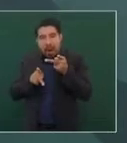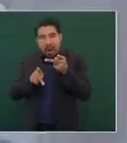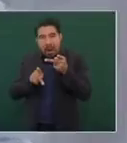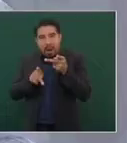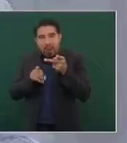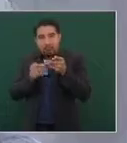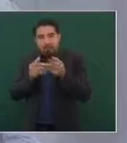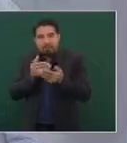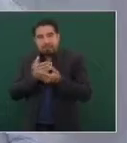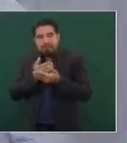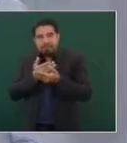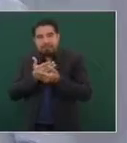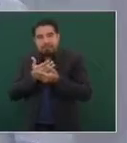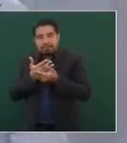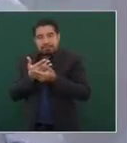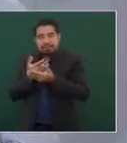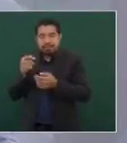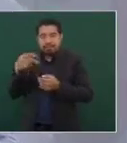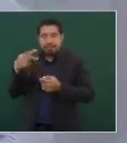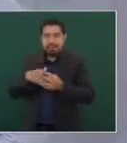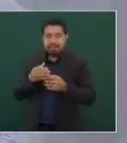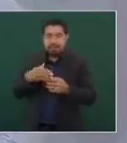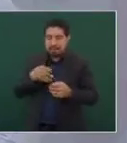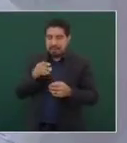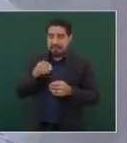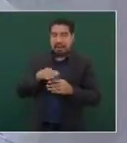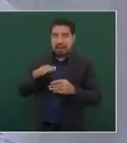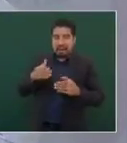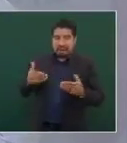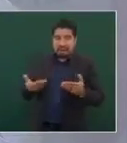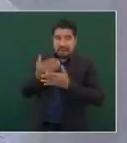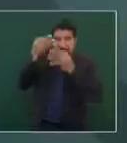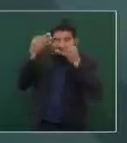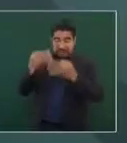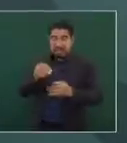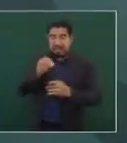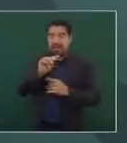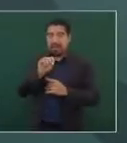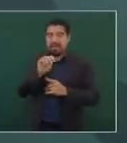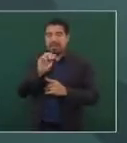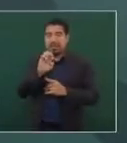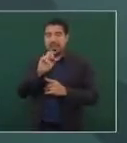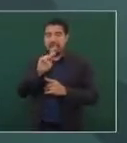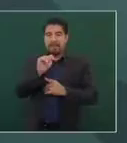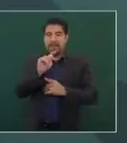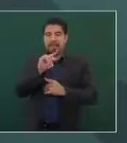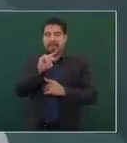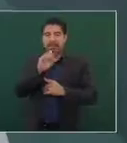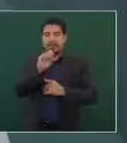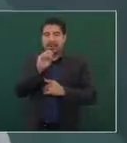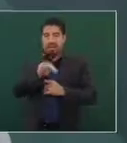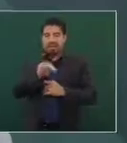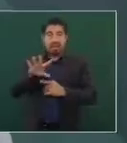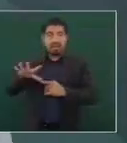que es de Tepetitán, Macuspana, Tabasco, a mucho orgullo.